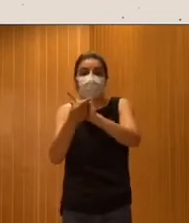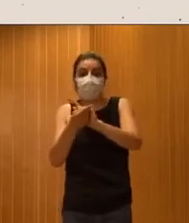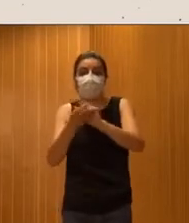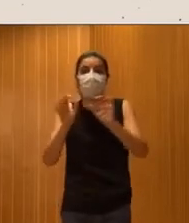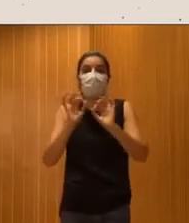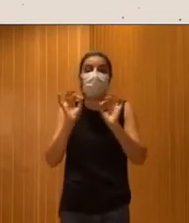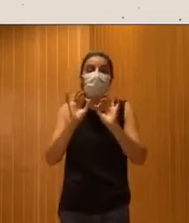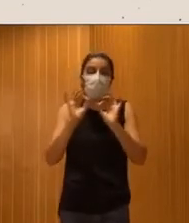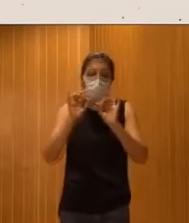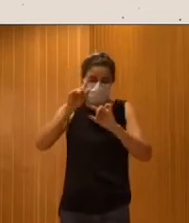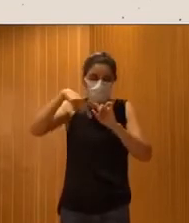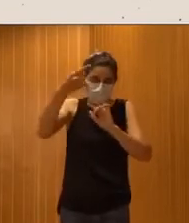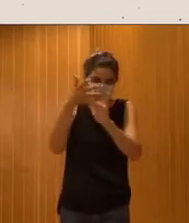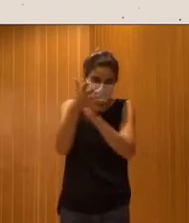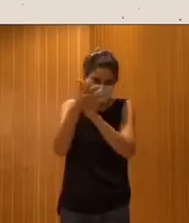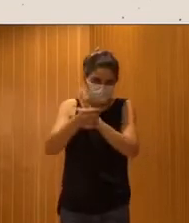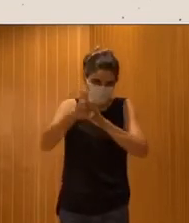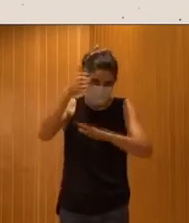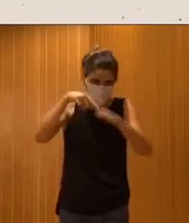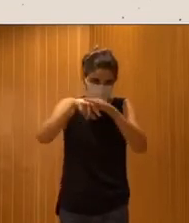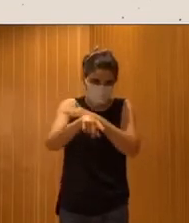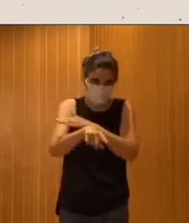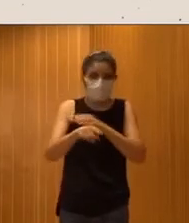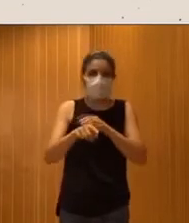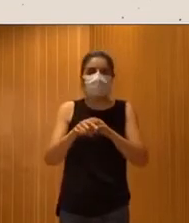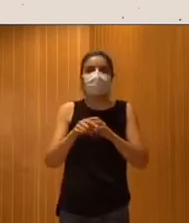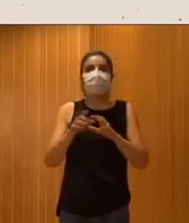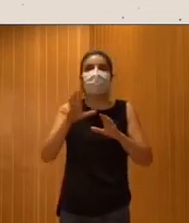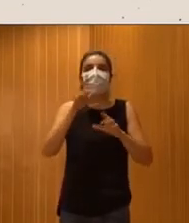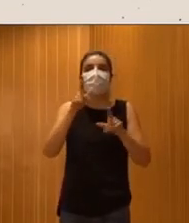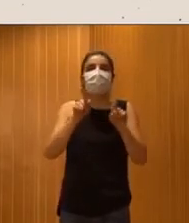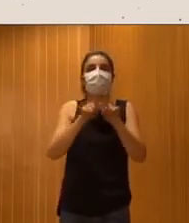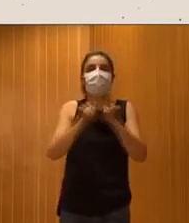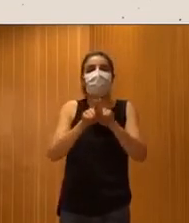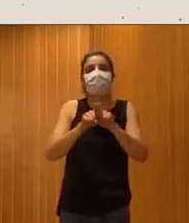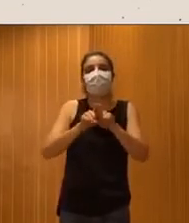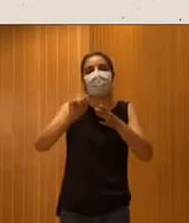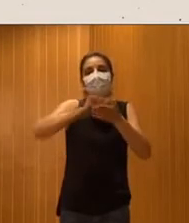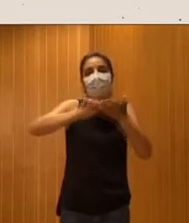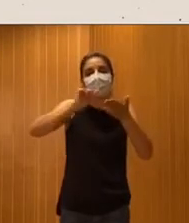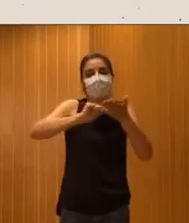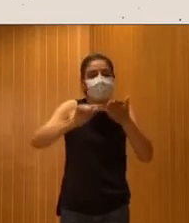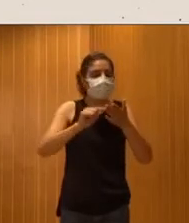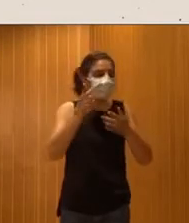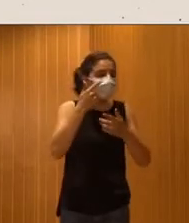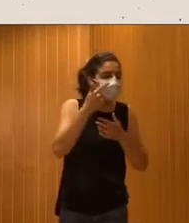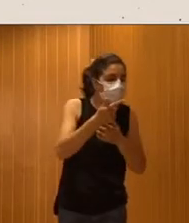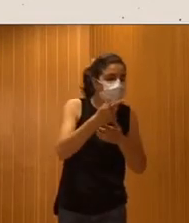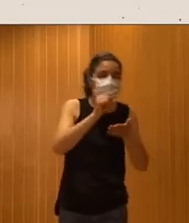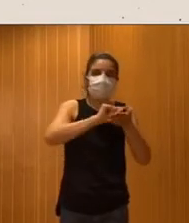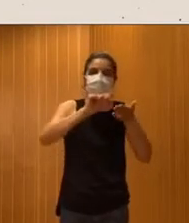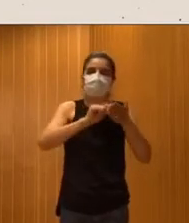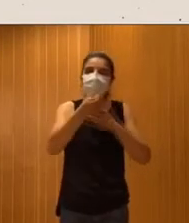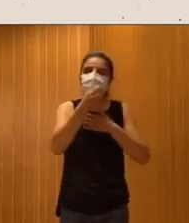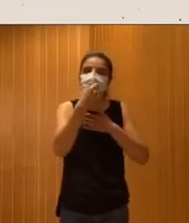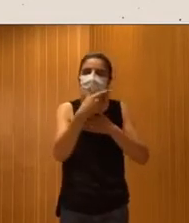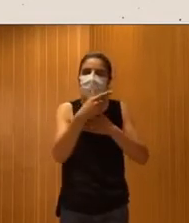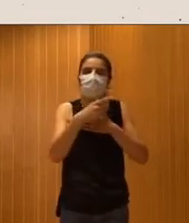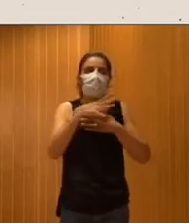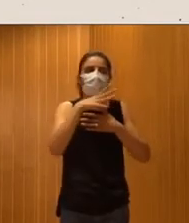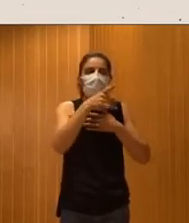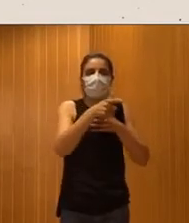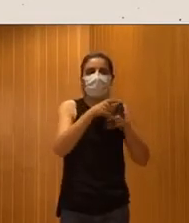o, como enseñaremos después, criterios de diagnóstico sindrómico que os enseñaré después, o fármacos prescritos